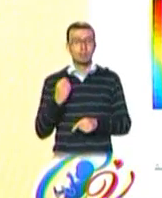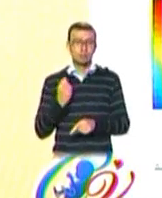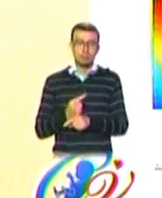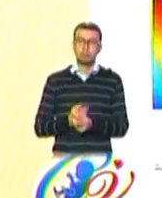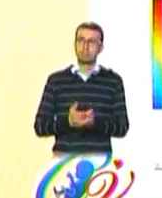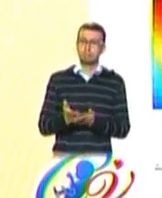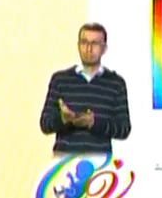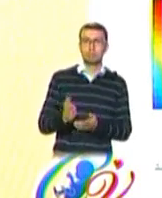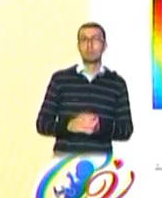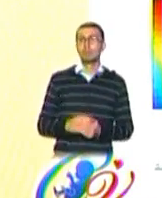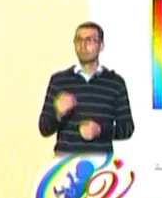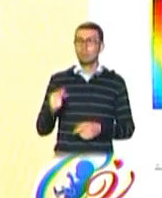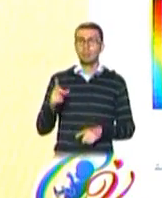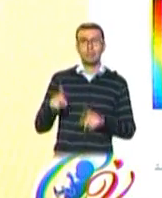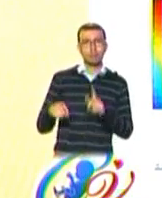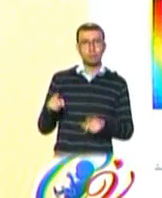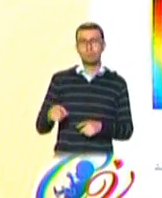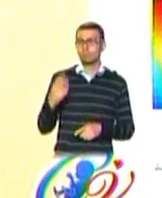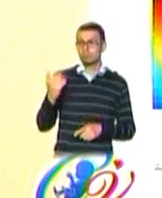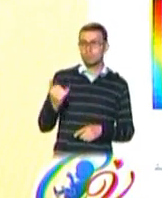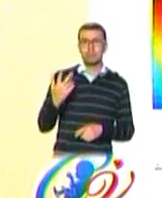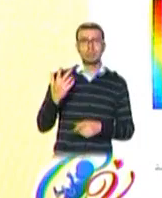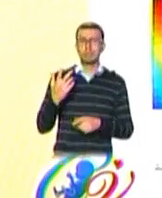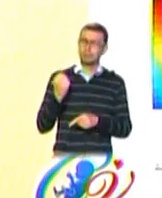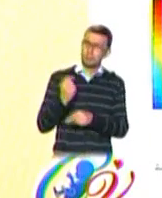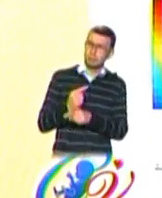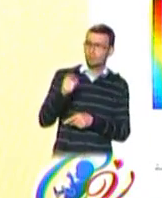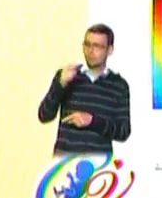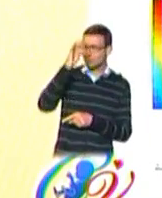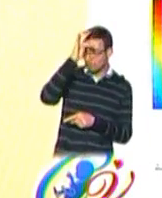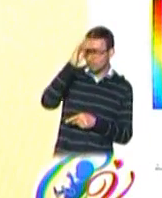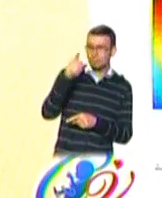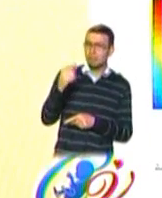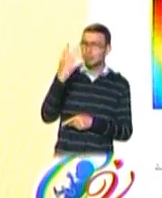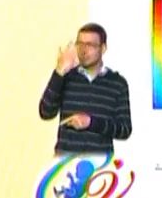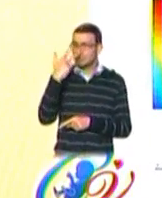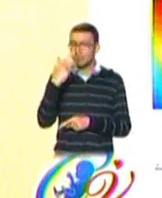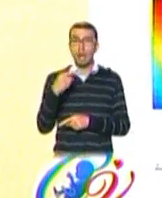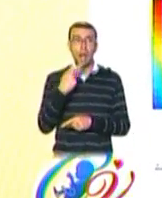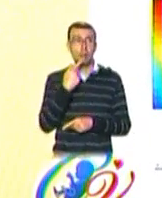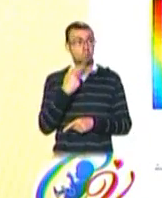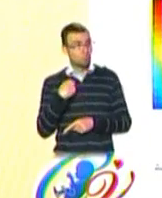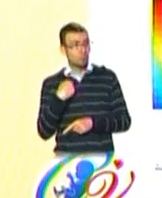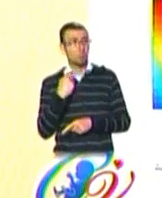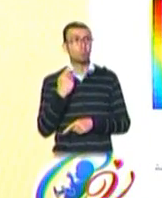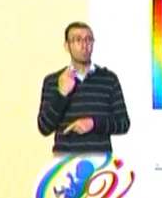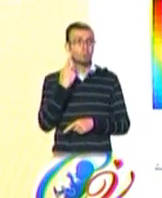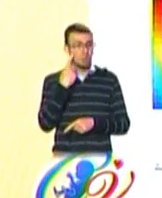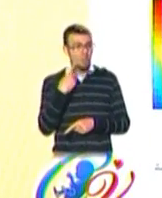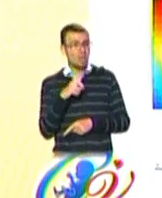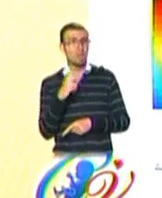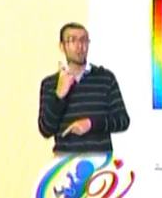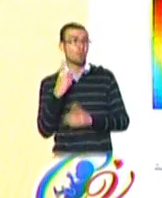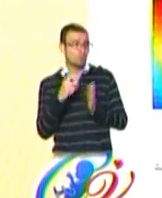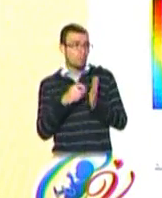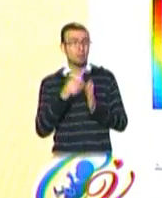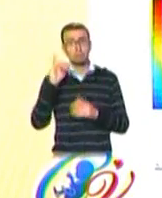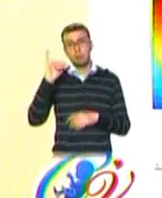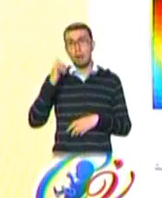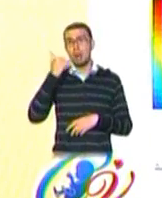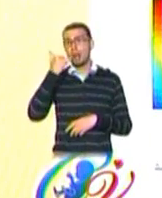a ver unos casos clínicos ahora y ustedes dirán, sí, yo hablo por celular 2 veces al día, el otro habla por